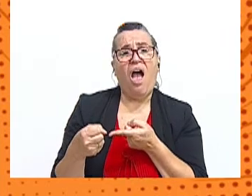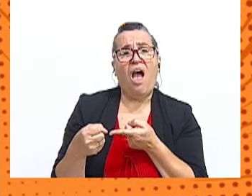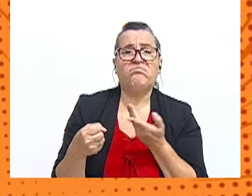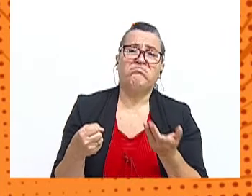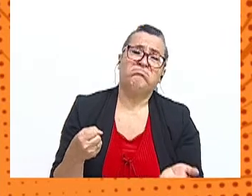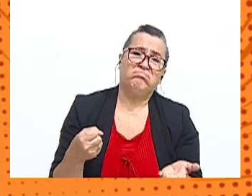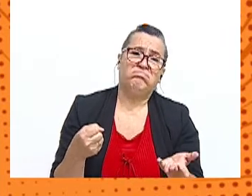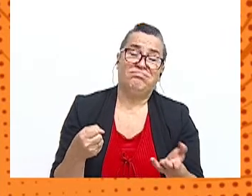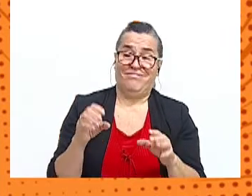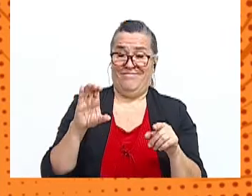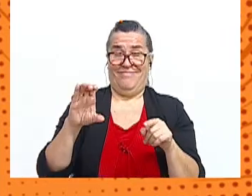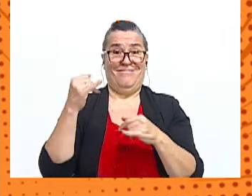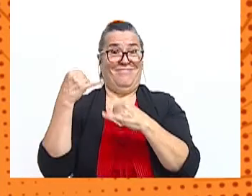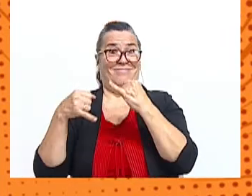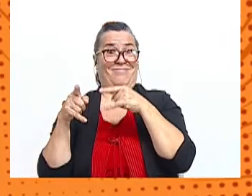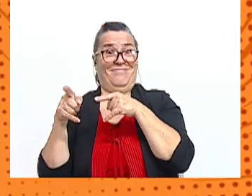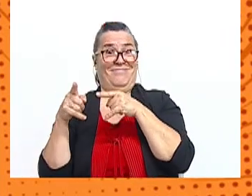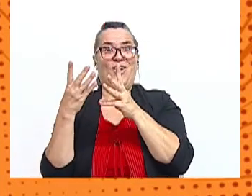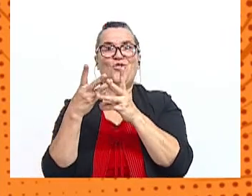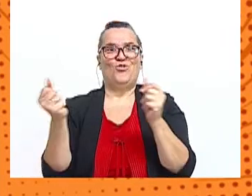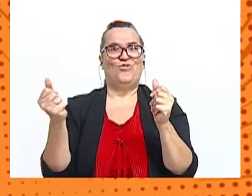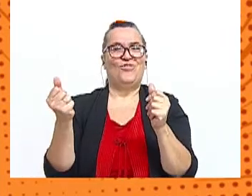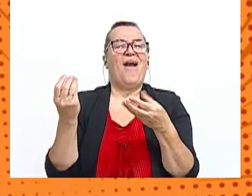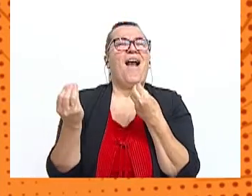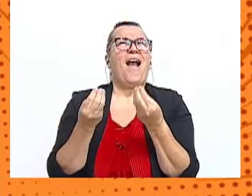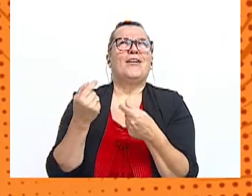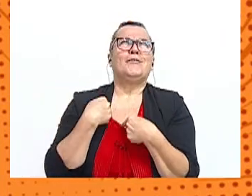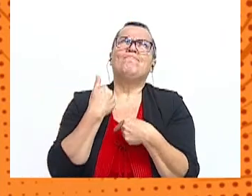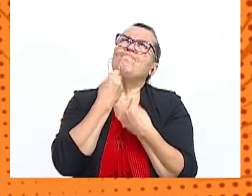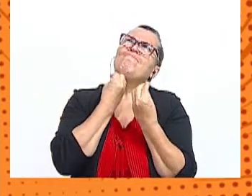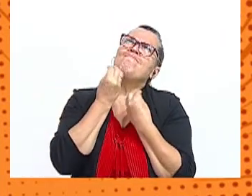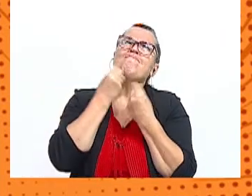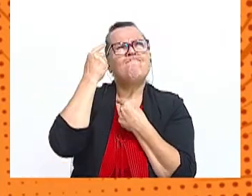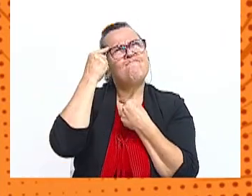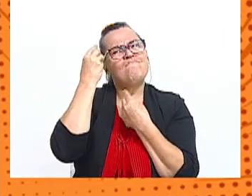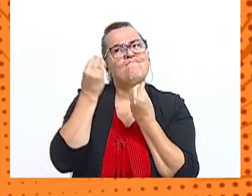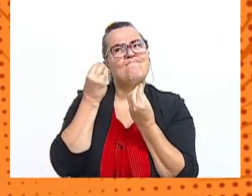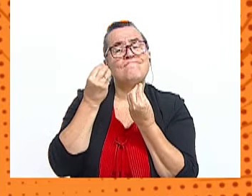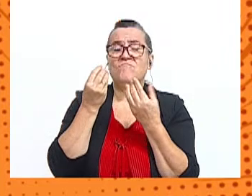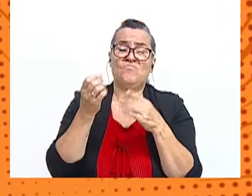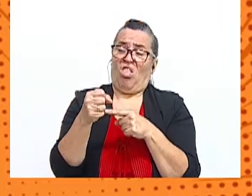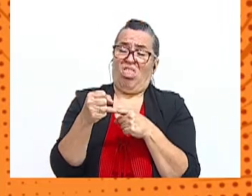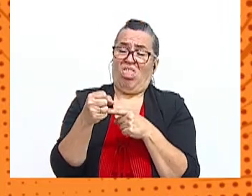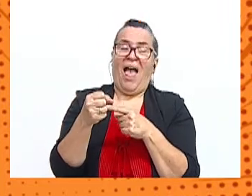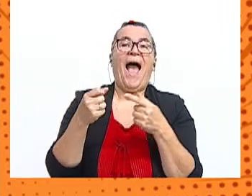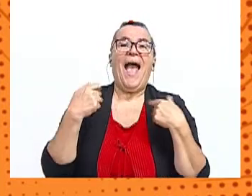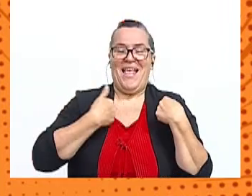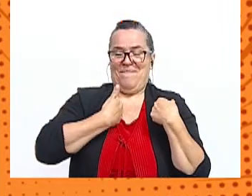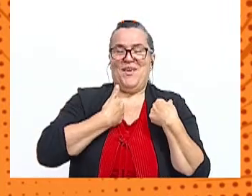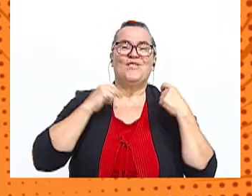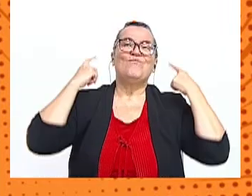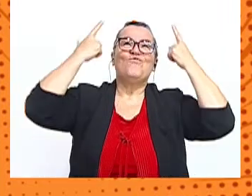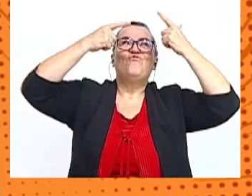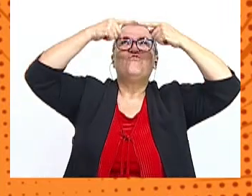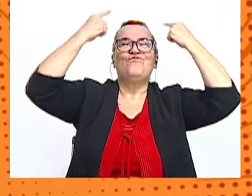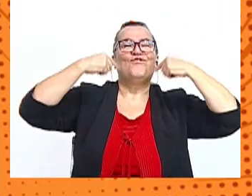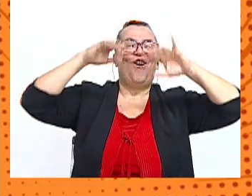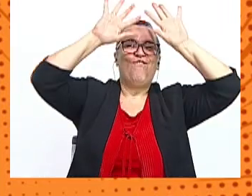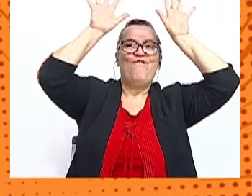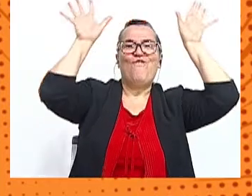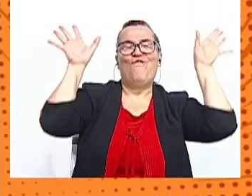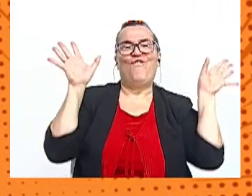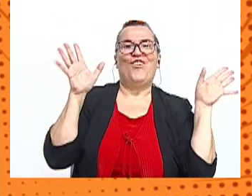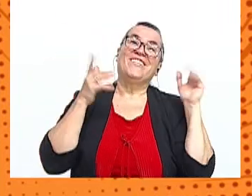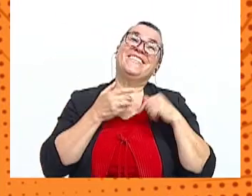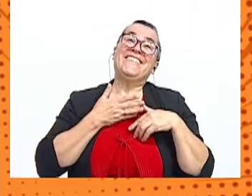Y en el último cuadro, la resolución. ¿Qué hace nuestro personaje? Sin flores, se disfraza de flor y llega donde su